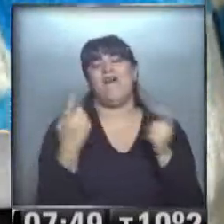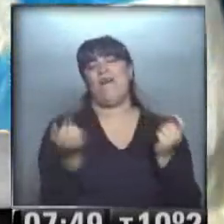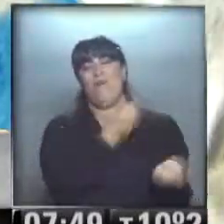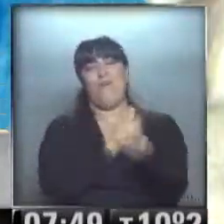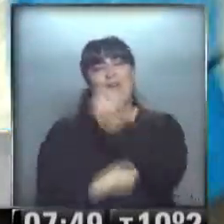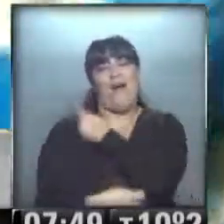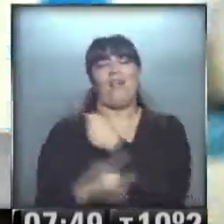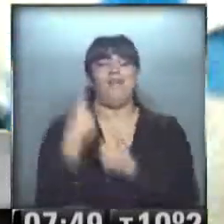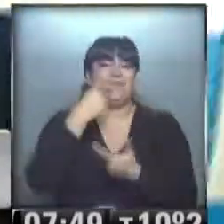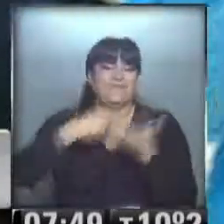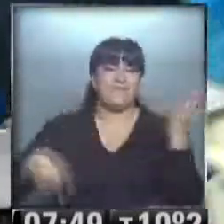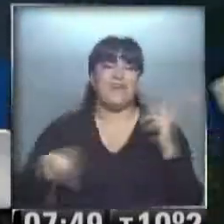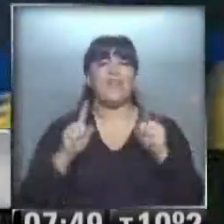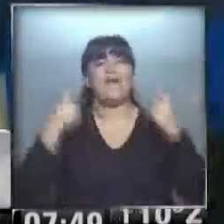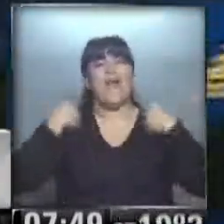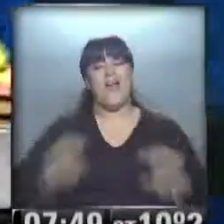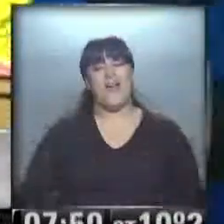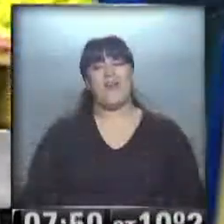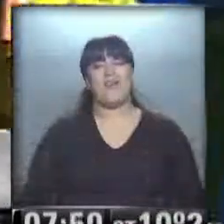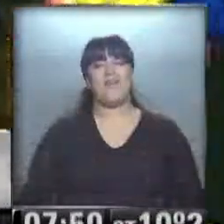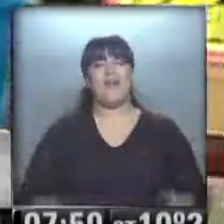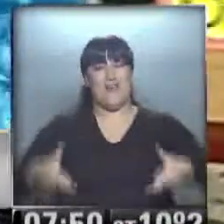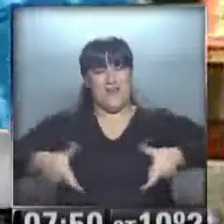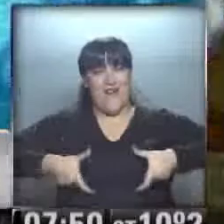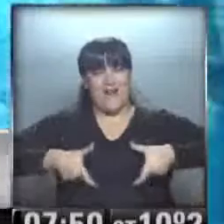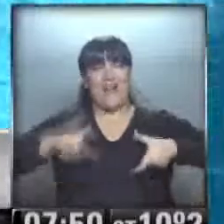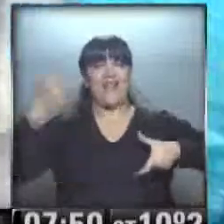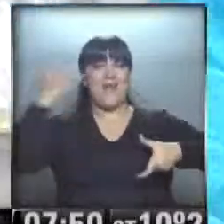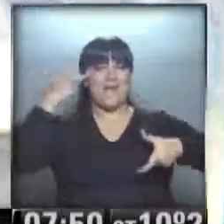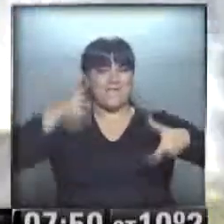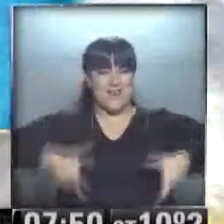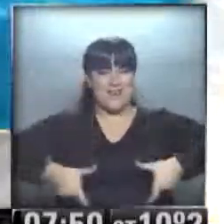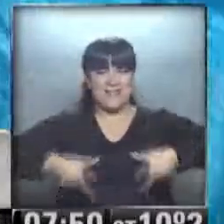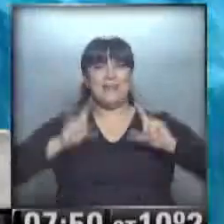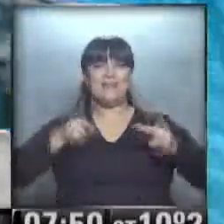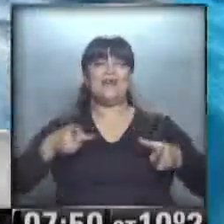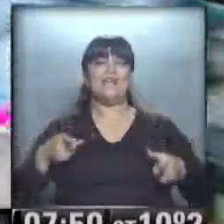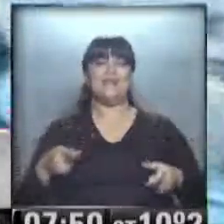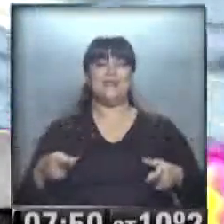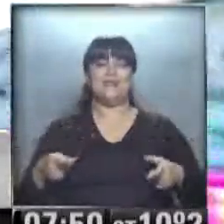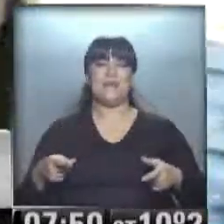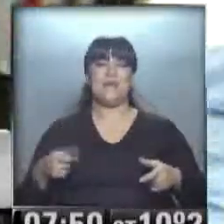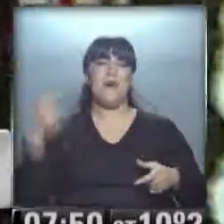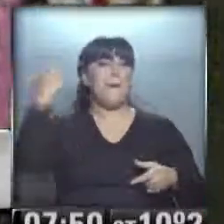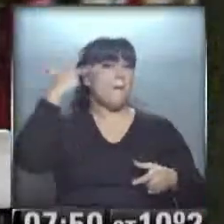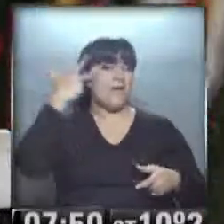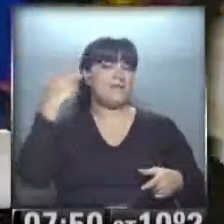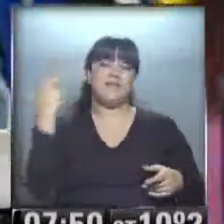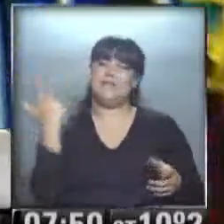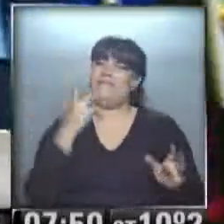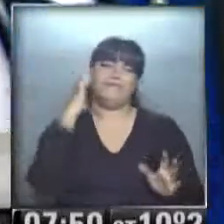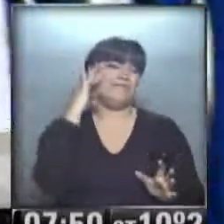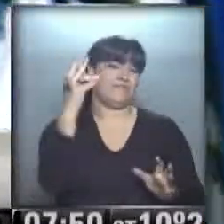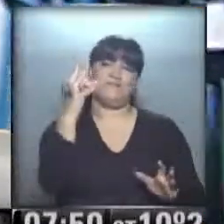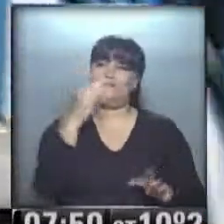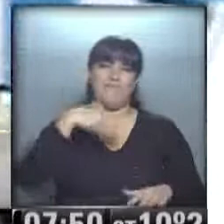extremo también tiene la camiseta con la cara de mes la cara de messi allá el rostro por supuesto del 10 si me sigue fútbol lo que manda de las que más